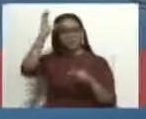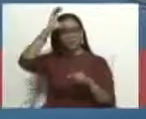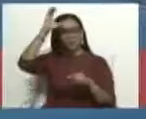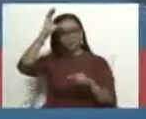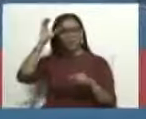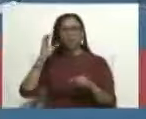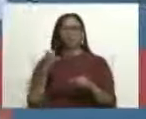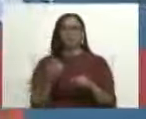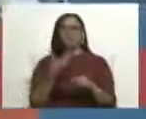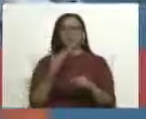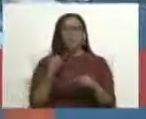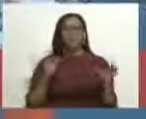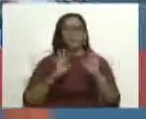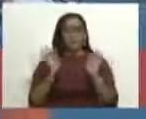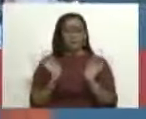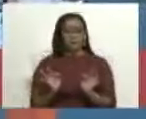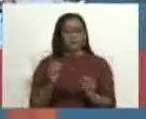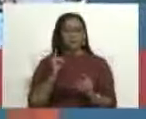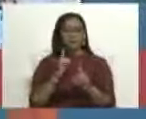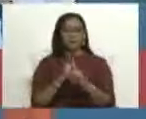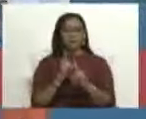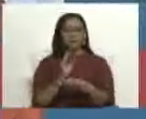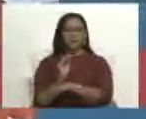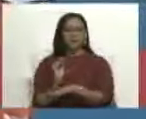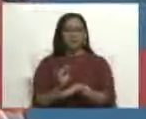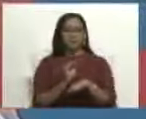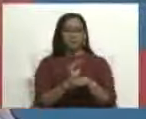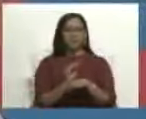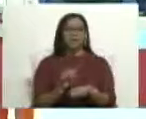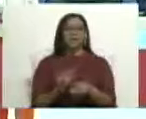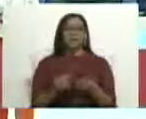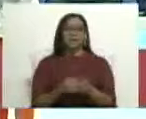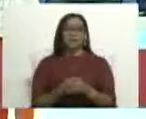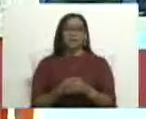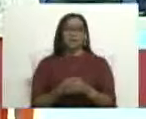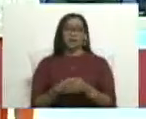manera que desde una aproximación vinculada al juego.